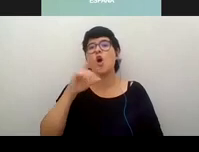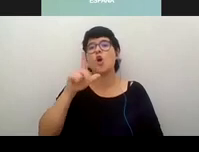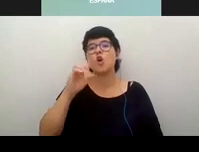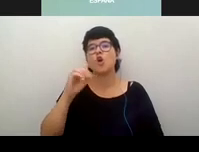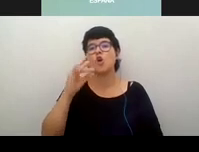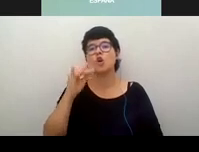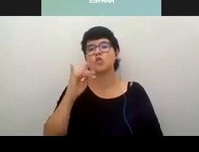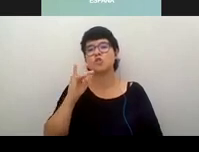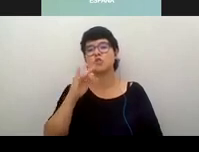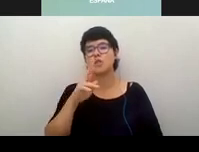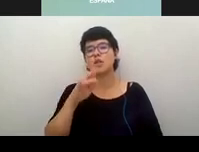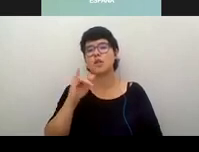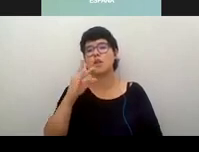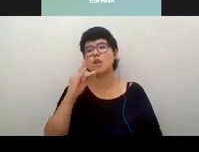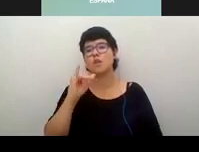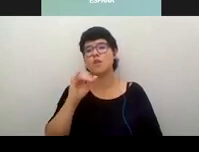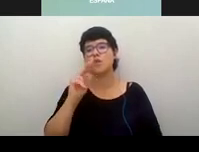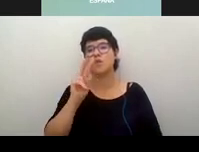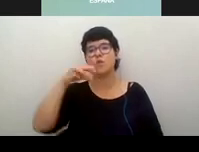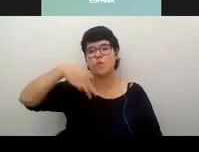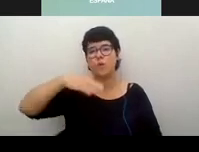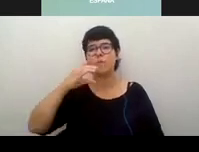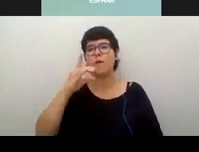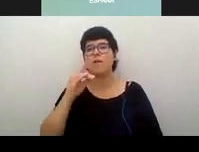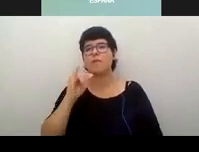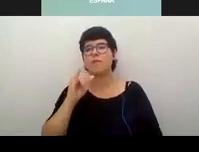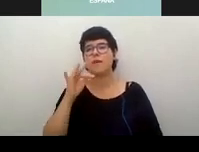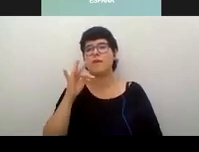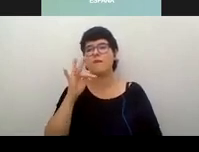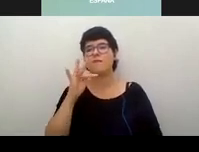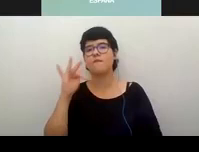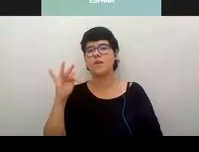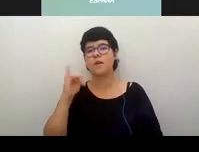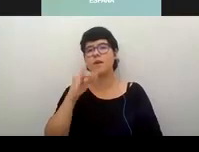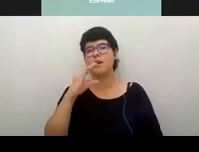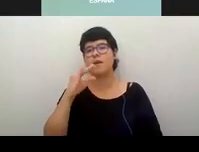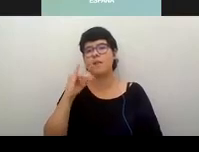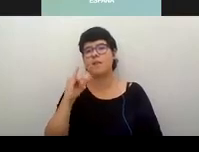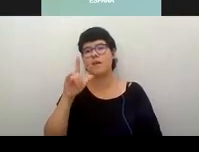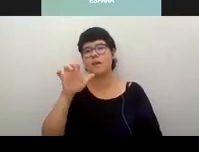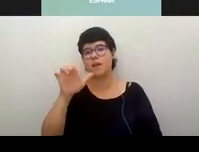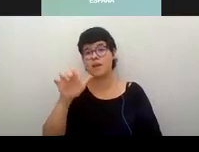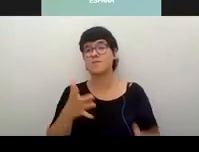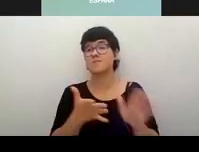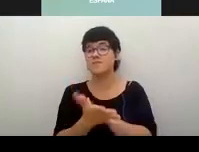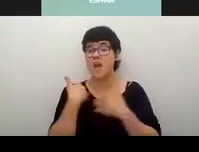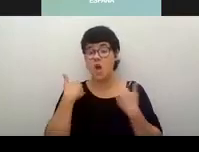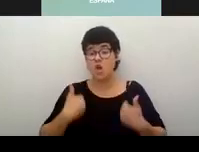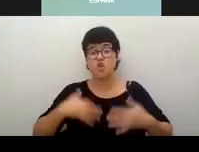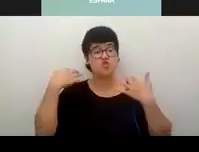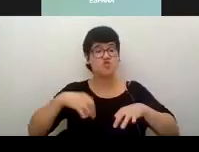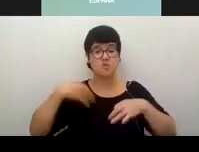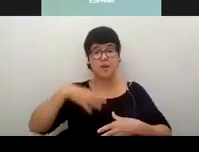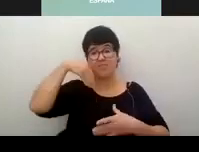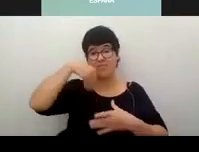bacteria que habita en nuestro intestino y que en nuestro colon y que normalmente es mantenido a raya. Pero en